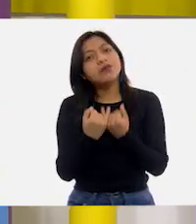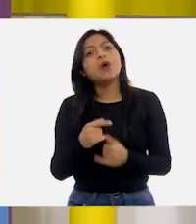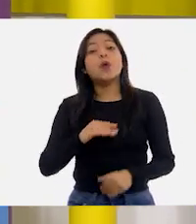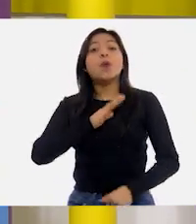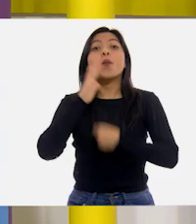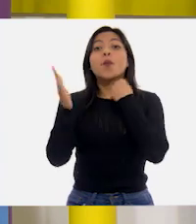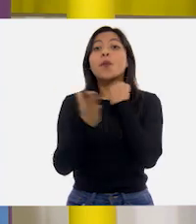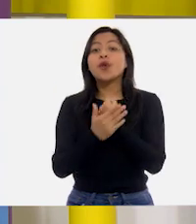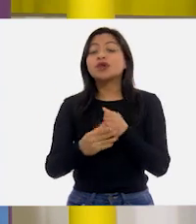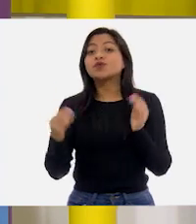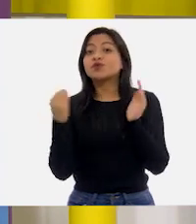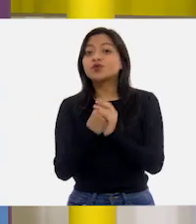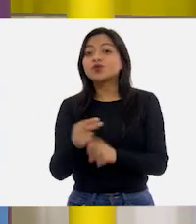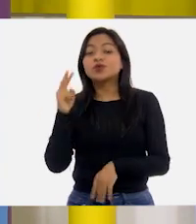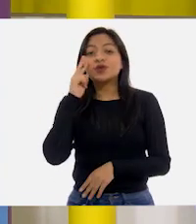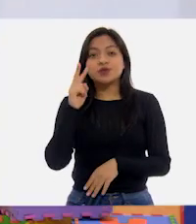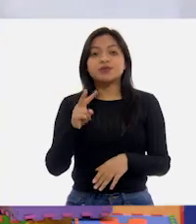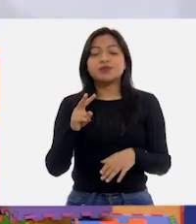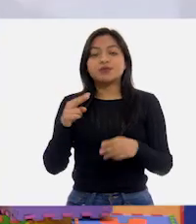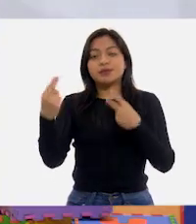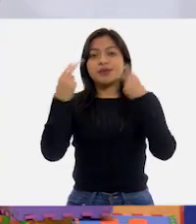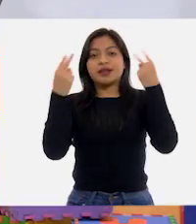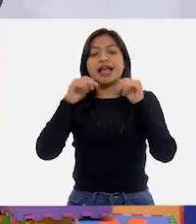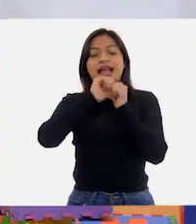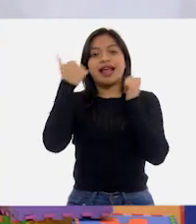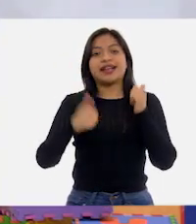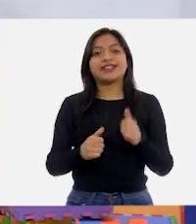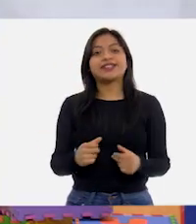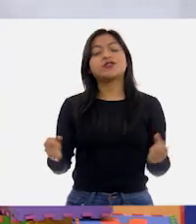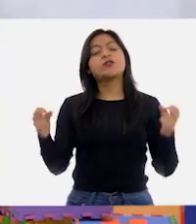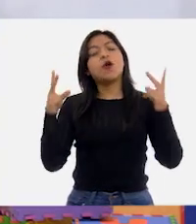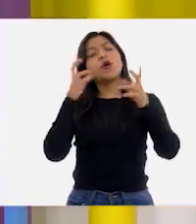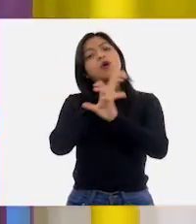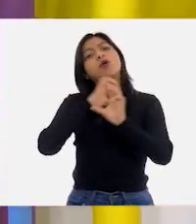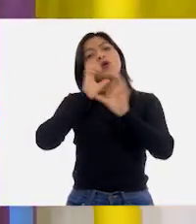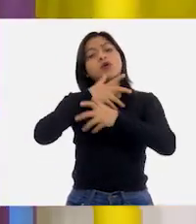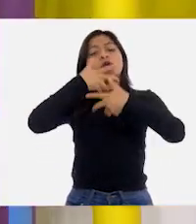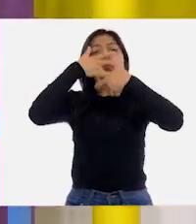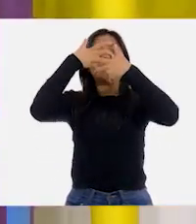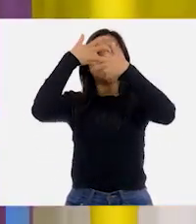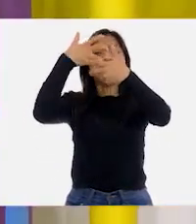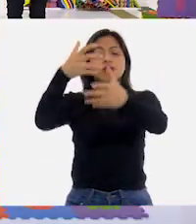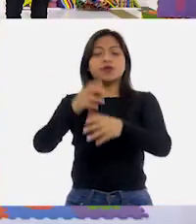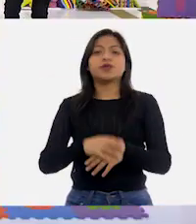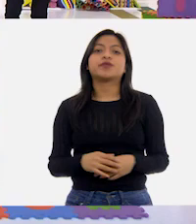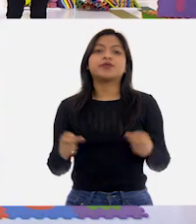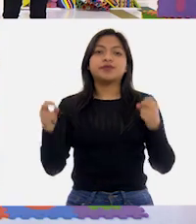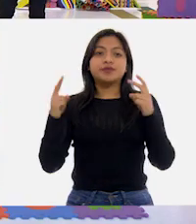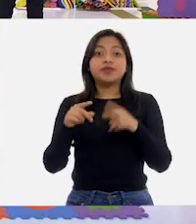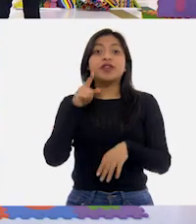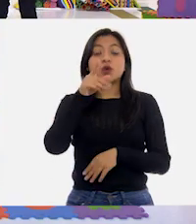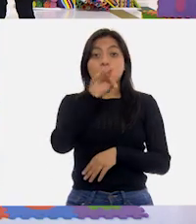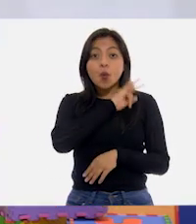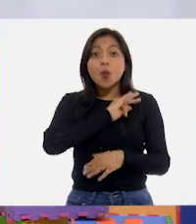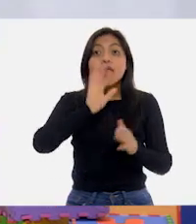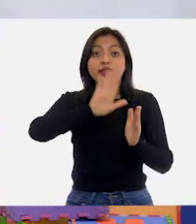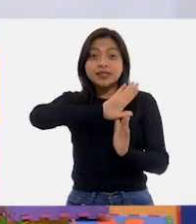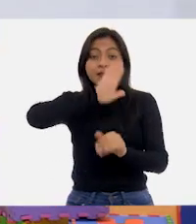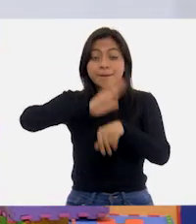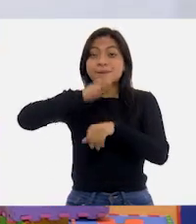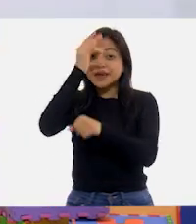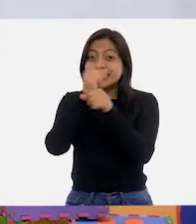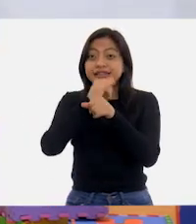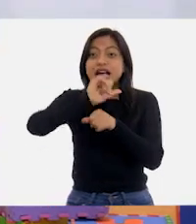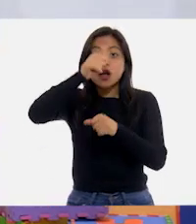nos veamos la siguiente vez con más de artes. ¡Nos vemos la próxima! ¡Nos vemos, Eri! ¡Adiós! Si te es posible,